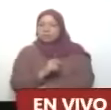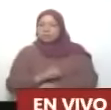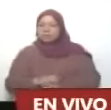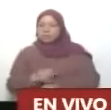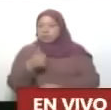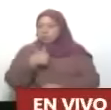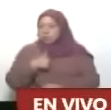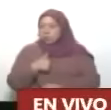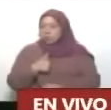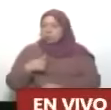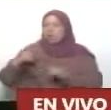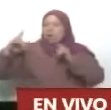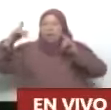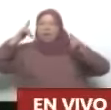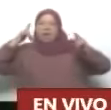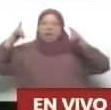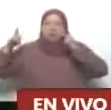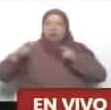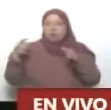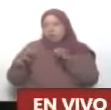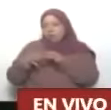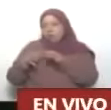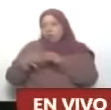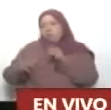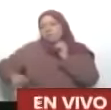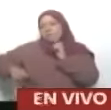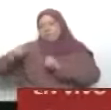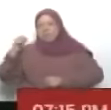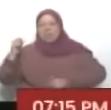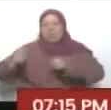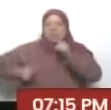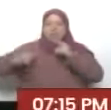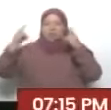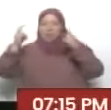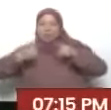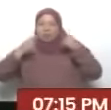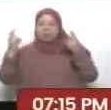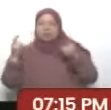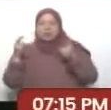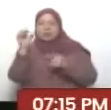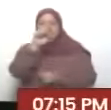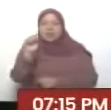Yo fui rockero, yo toqué en un grupo de rock, se llamaba Enigma.